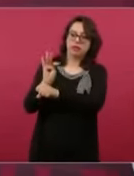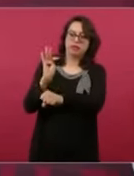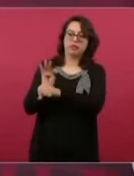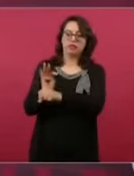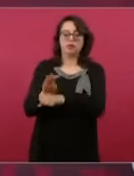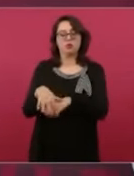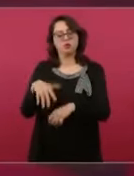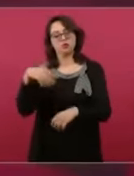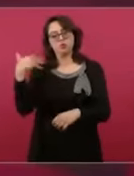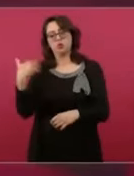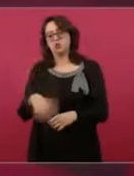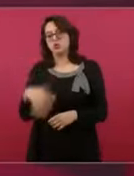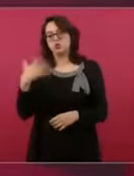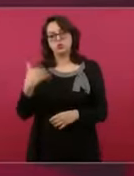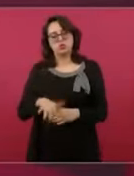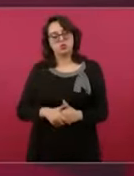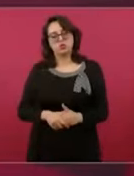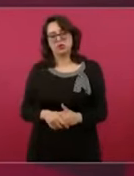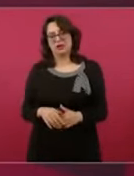publicistas?